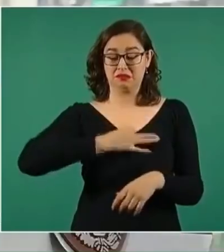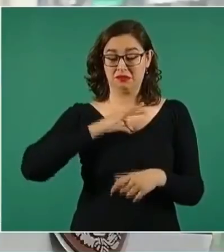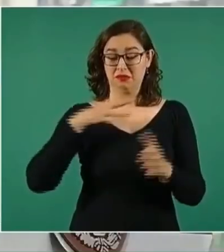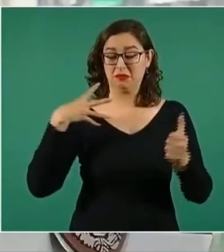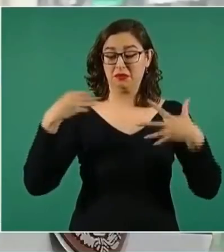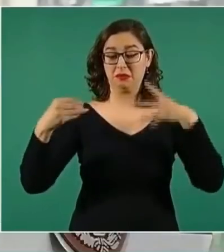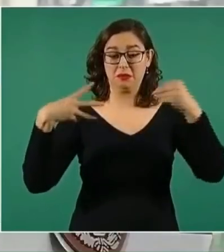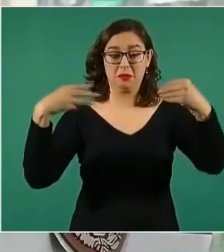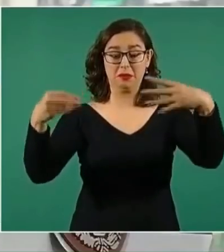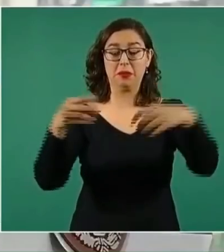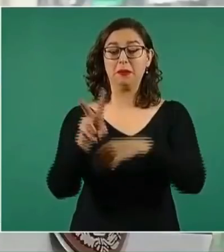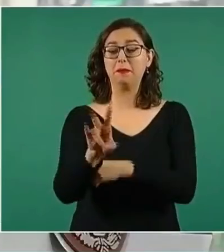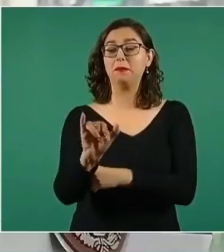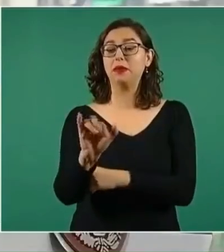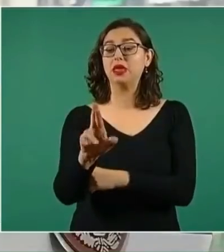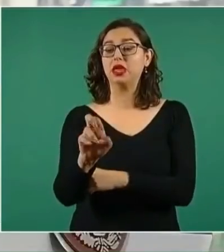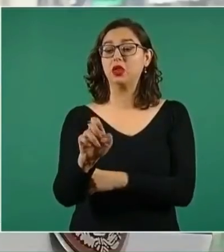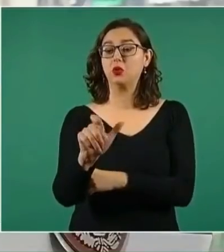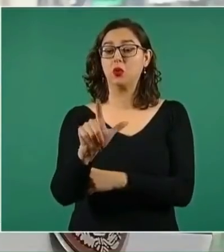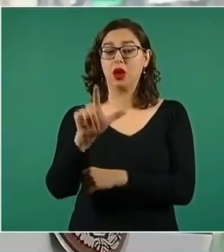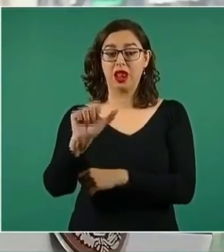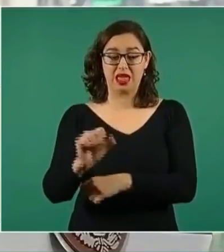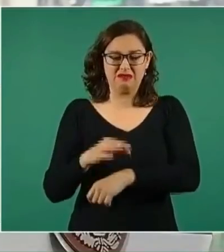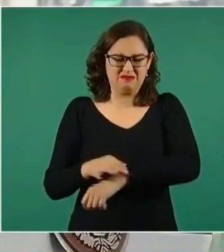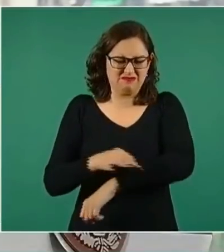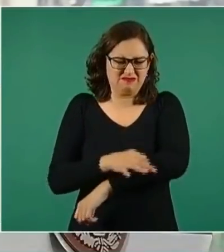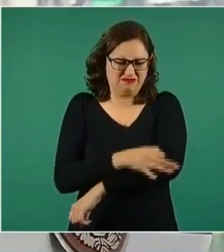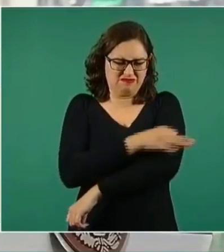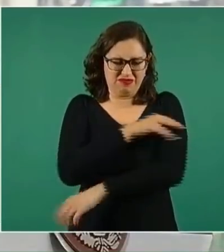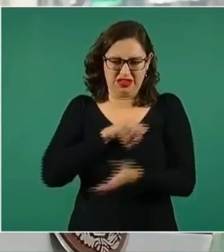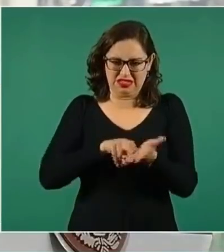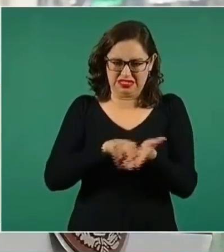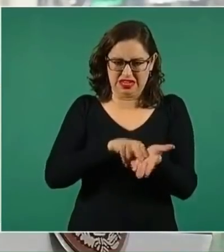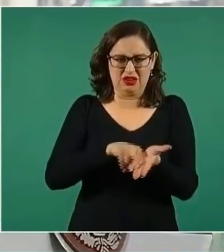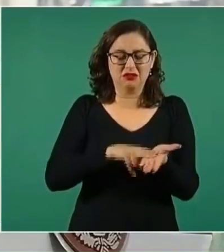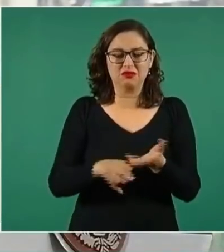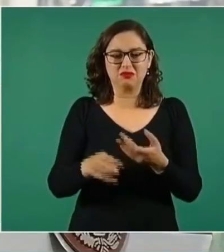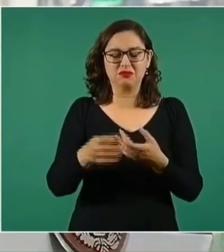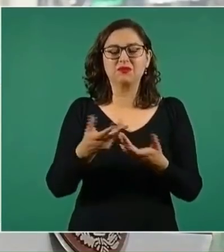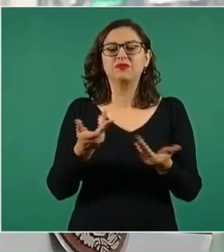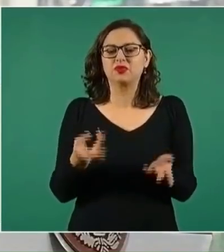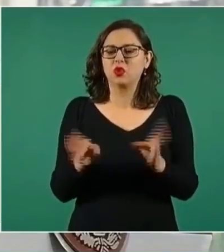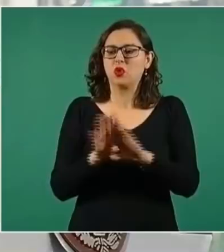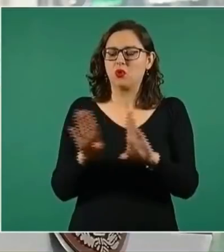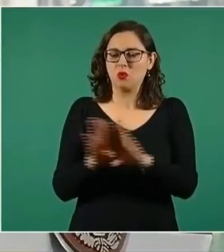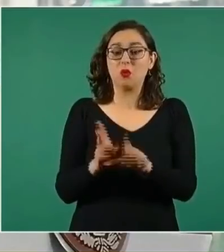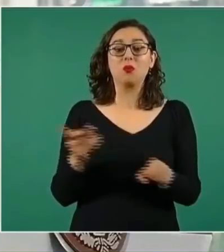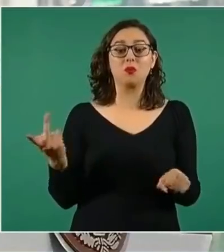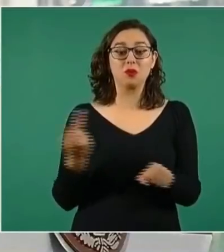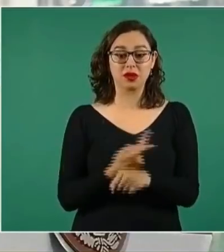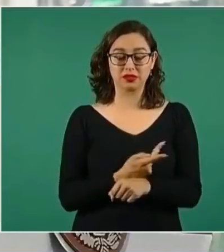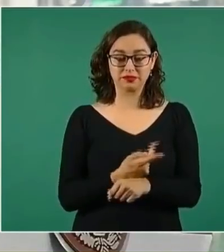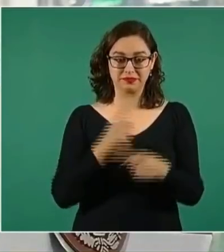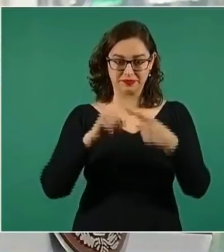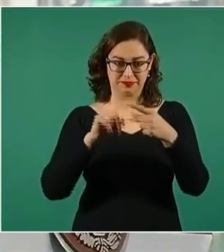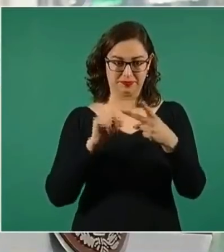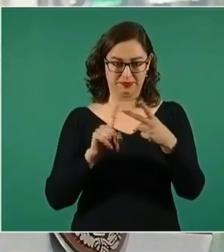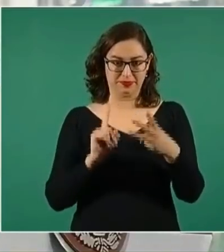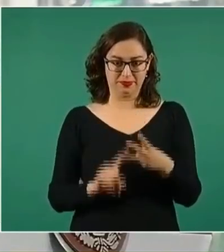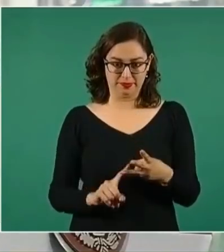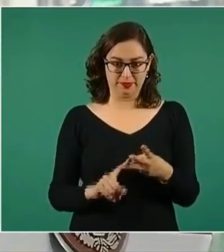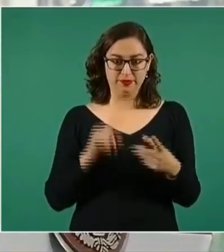la víspera, el sitio y durante la batalla por Tenochtitlán. En una, el soldado